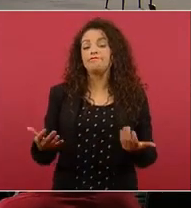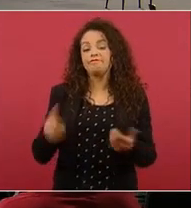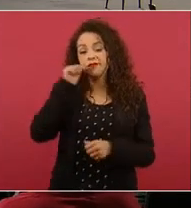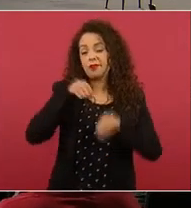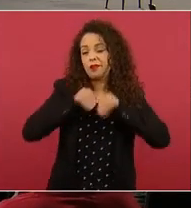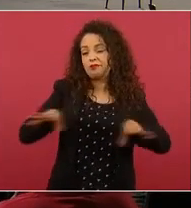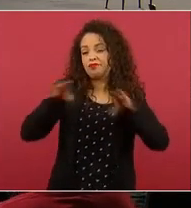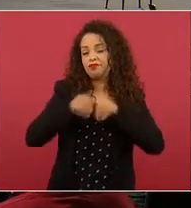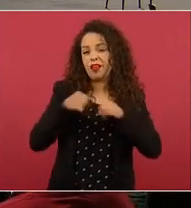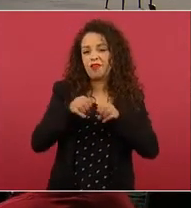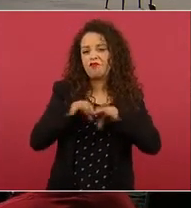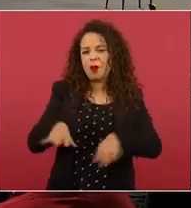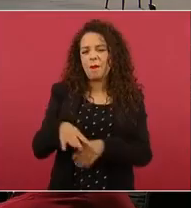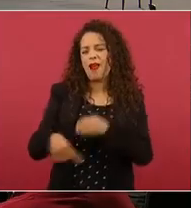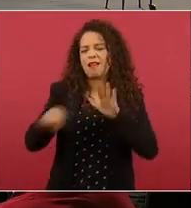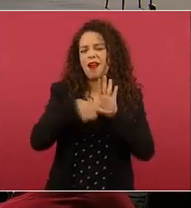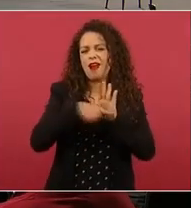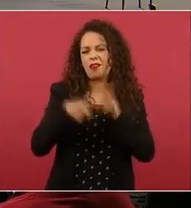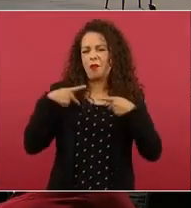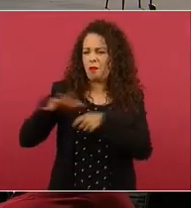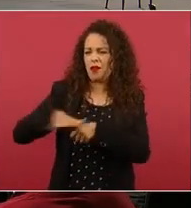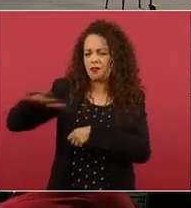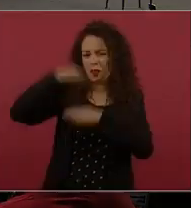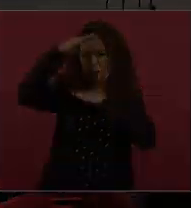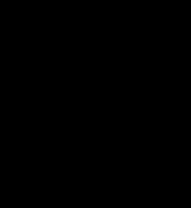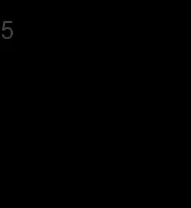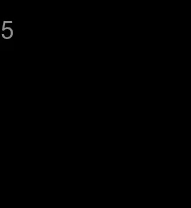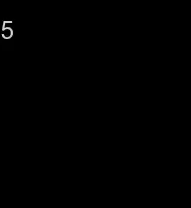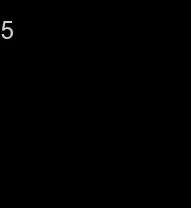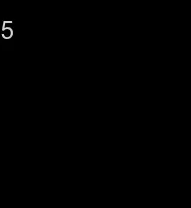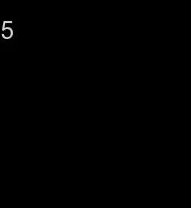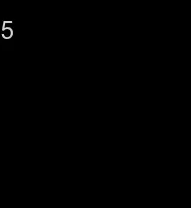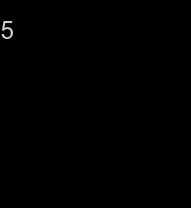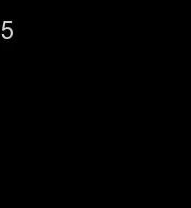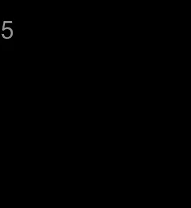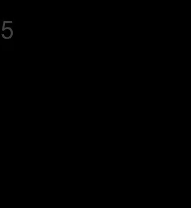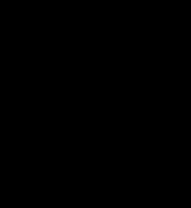pesimista y falseada de lo que ocurre en México, vamos a mostrarles